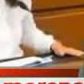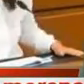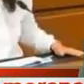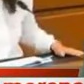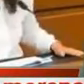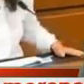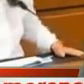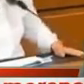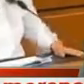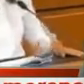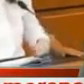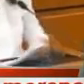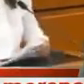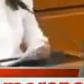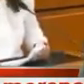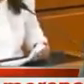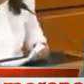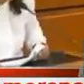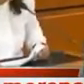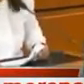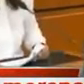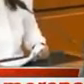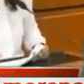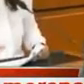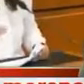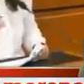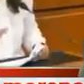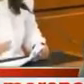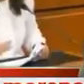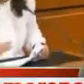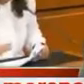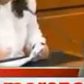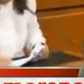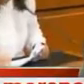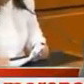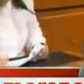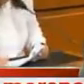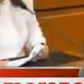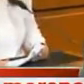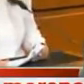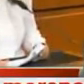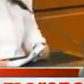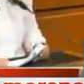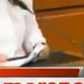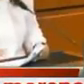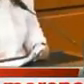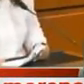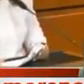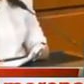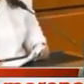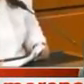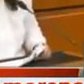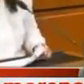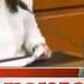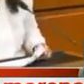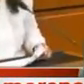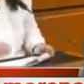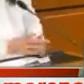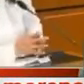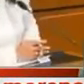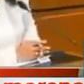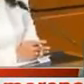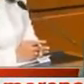a venir el secretario de Energía, el director de Pemex, porque no nada más nos va a decir de esto. El director de Pemex nos